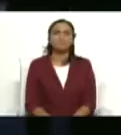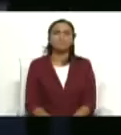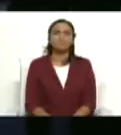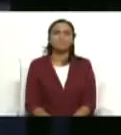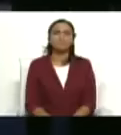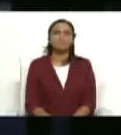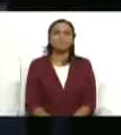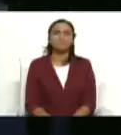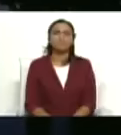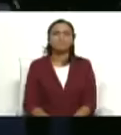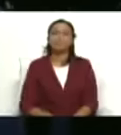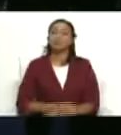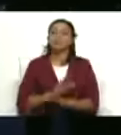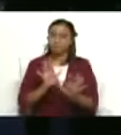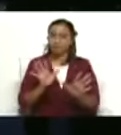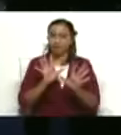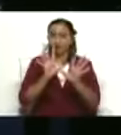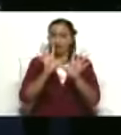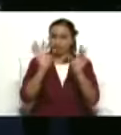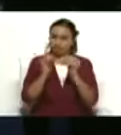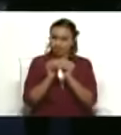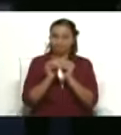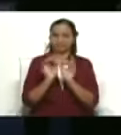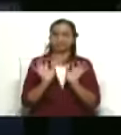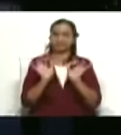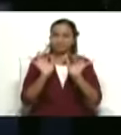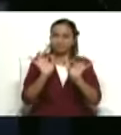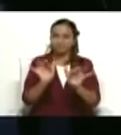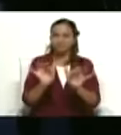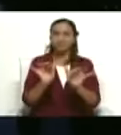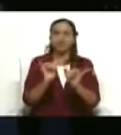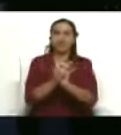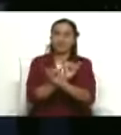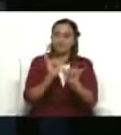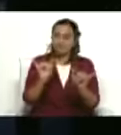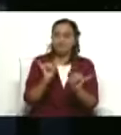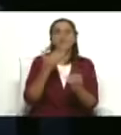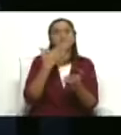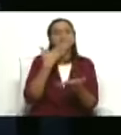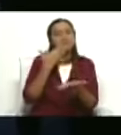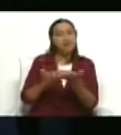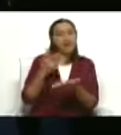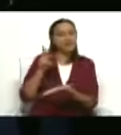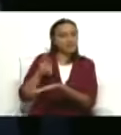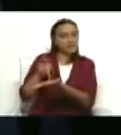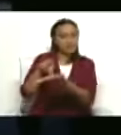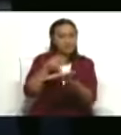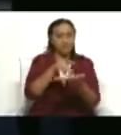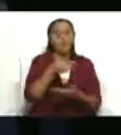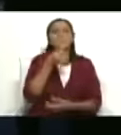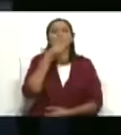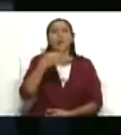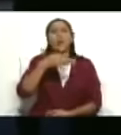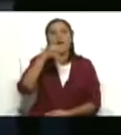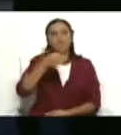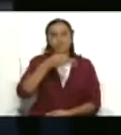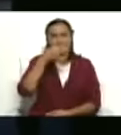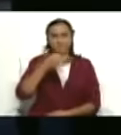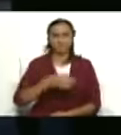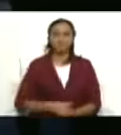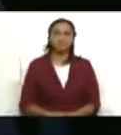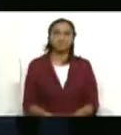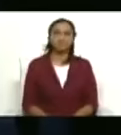anuncia que ha concluido el acto. Por su amable atención y asistencia, muchas gracias Muy buenas tardes. Fueron entregadas en este